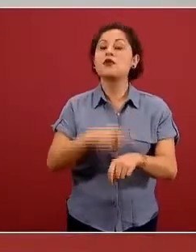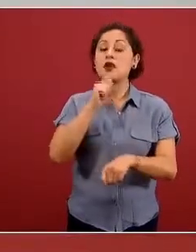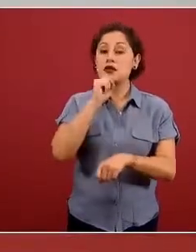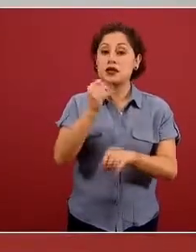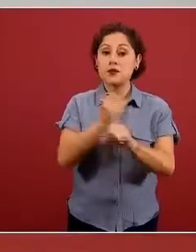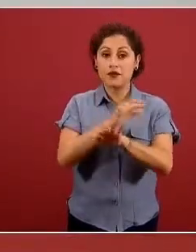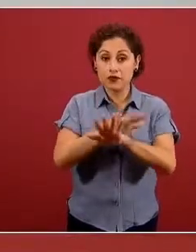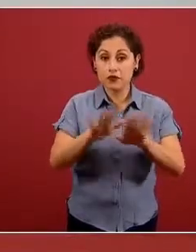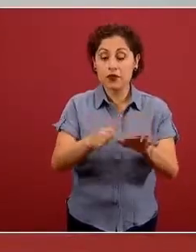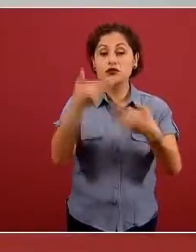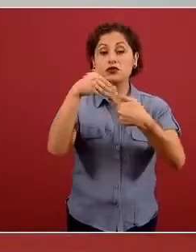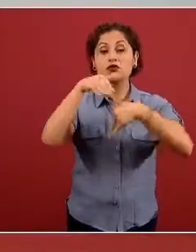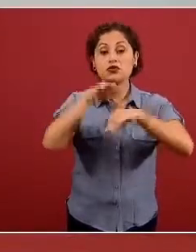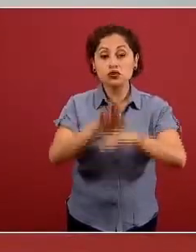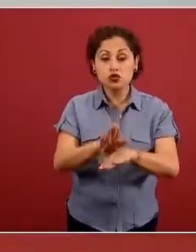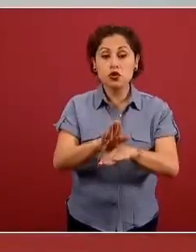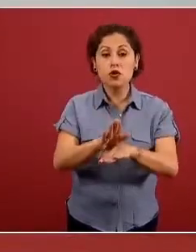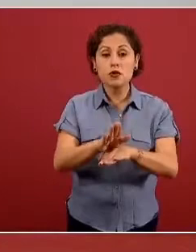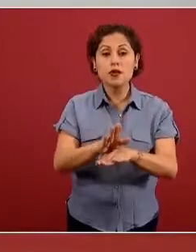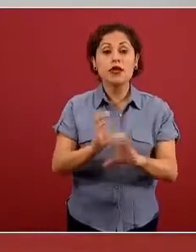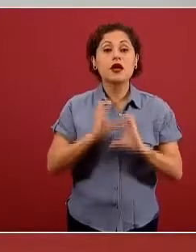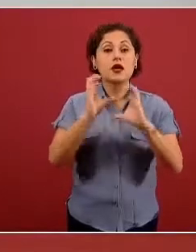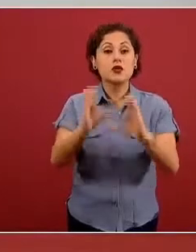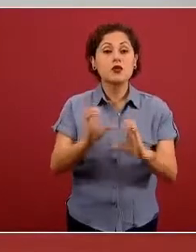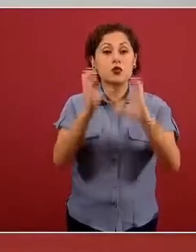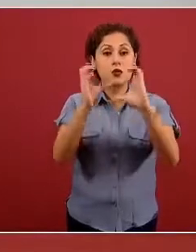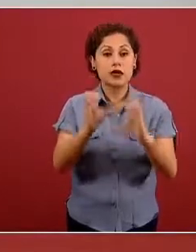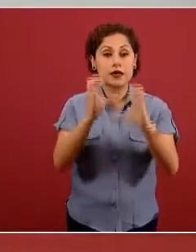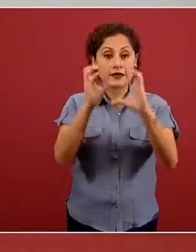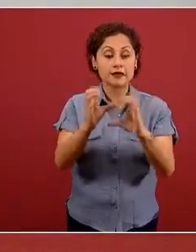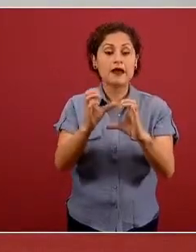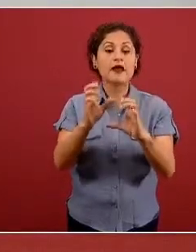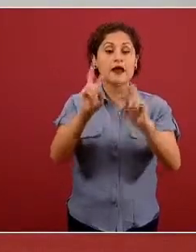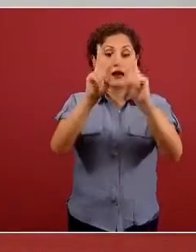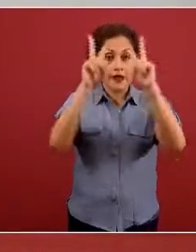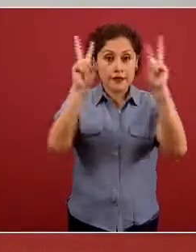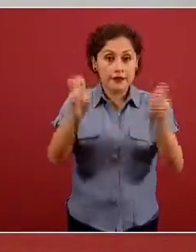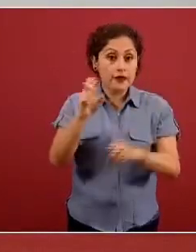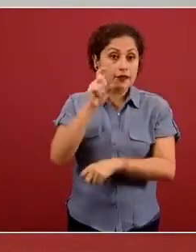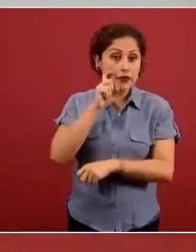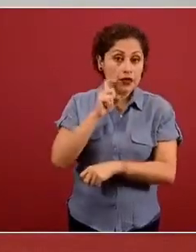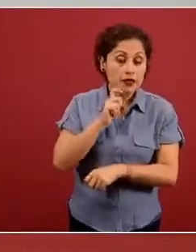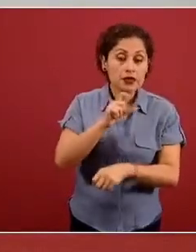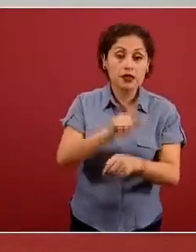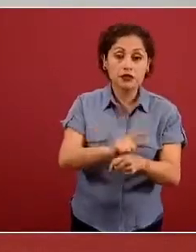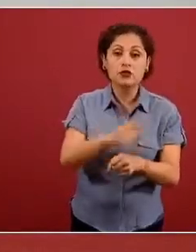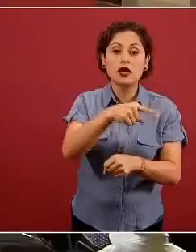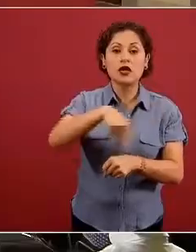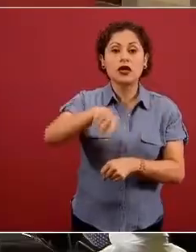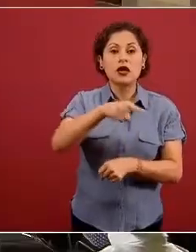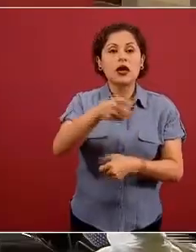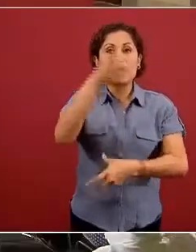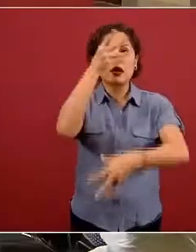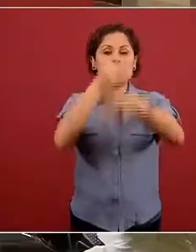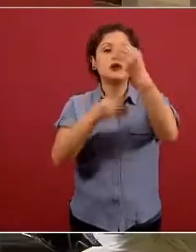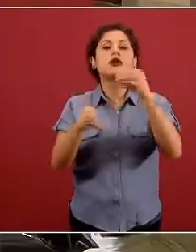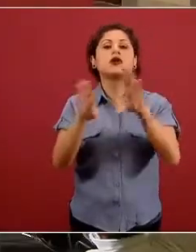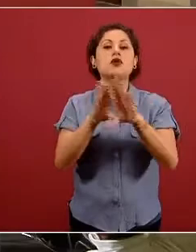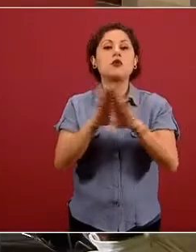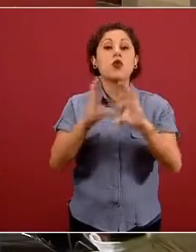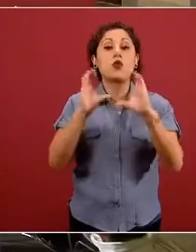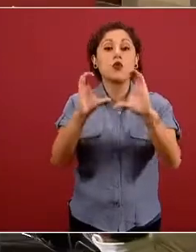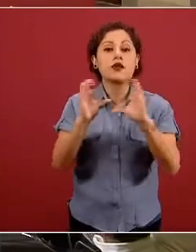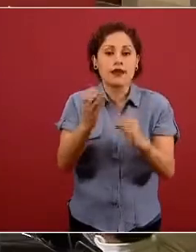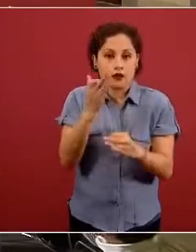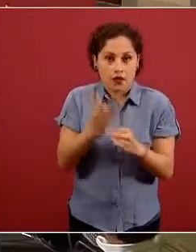salud sexual y cómo tenemos que cuidarnos durante esta emergencia sanitaria. Gracias. Vamos a